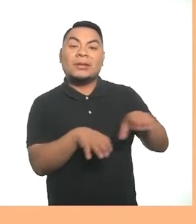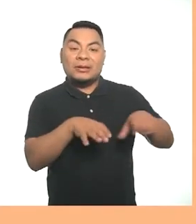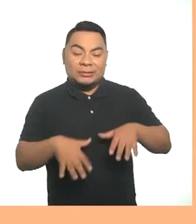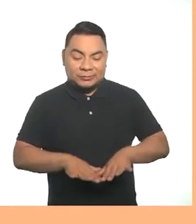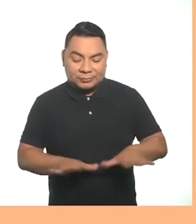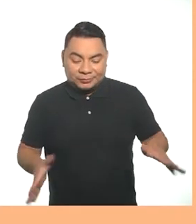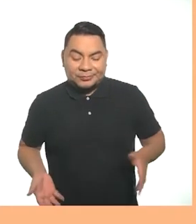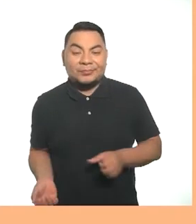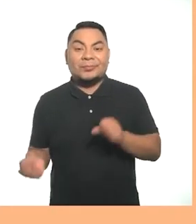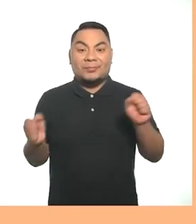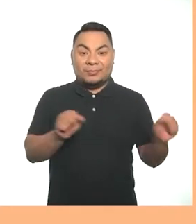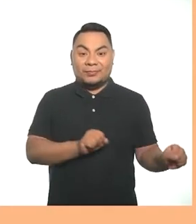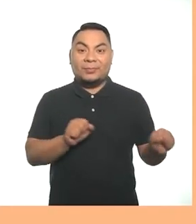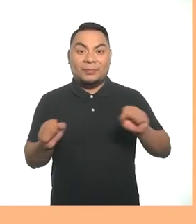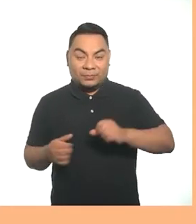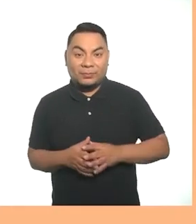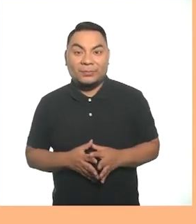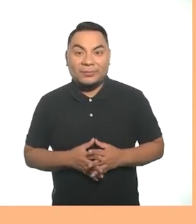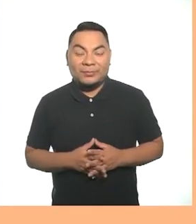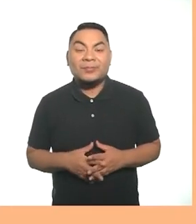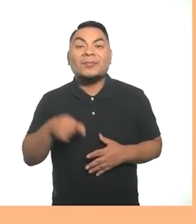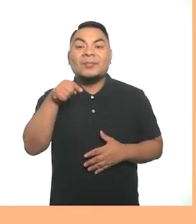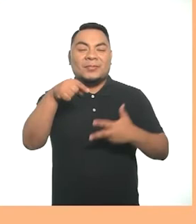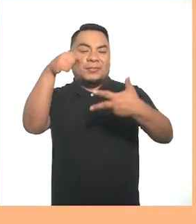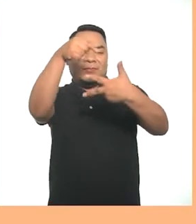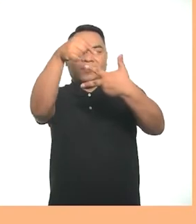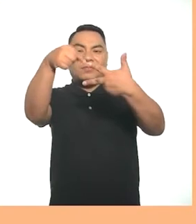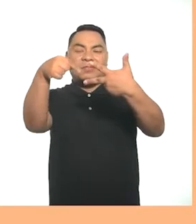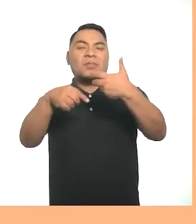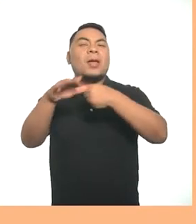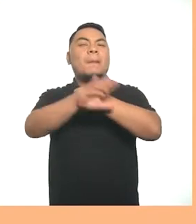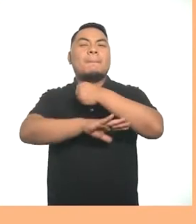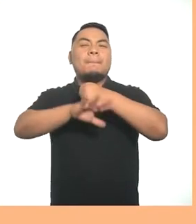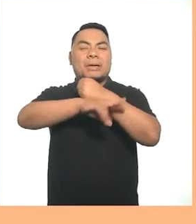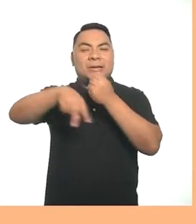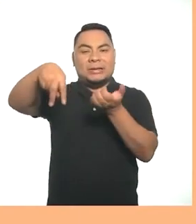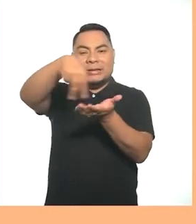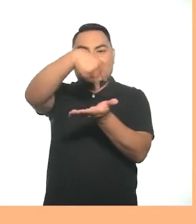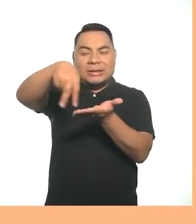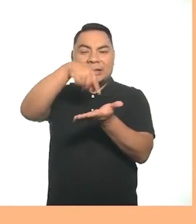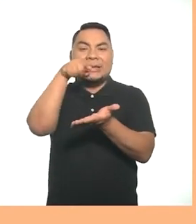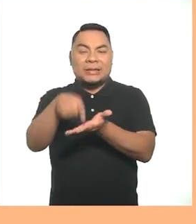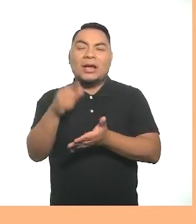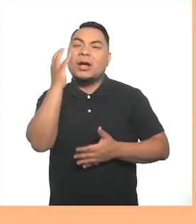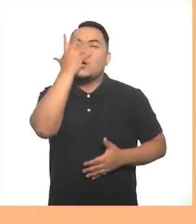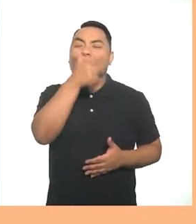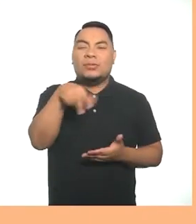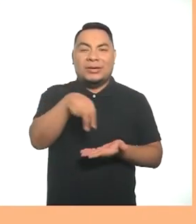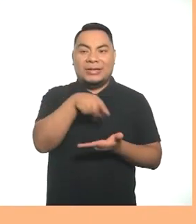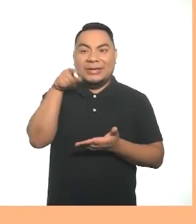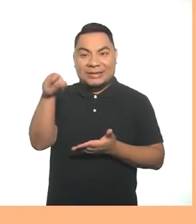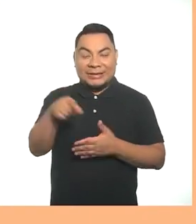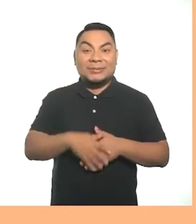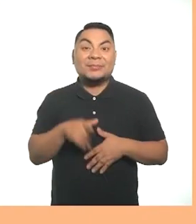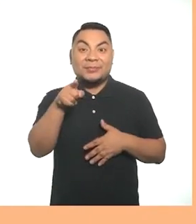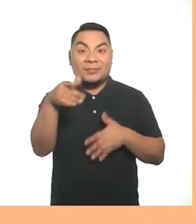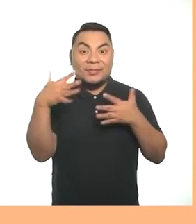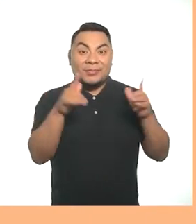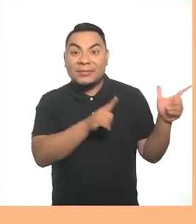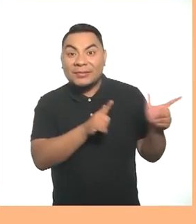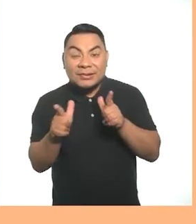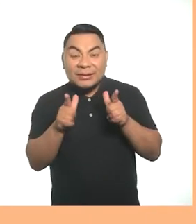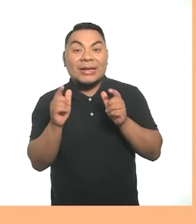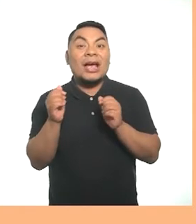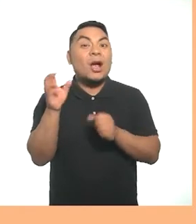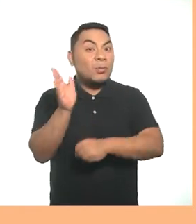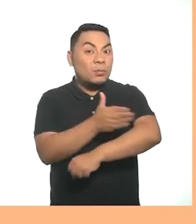hacen levantando sus polleras. Esos son los tres pasos básicos para realizar esta hermosa danza. ¿Estás listo